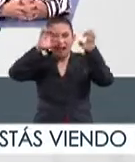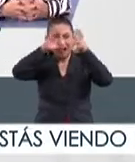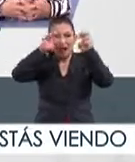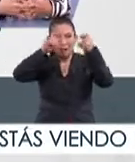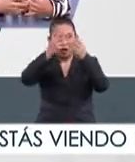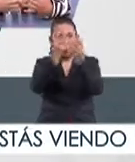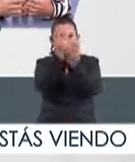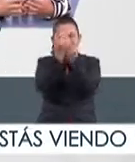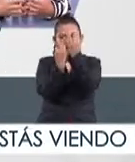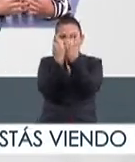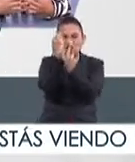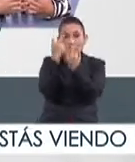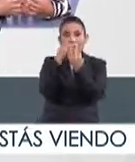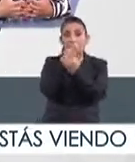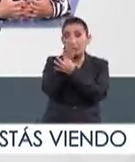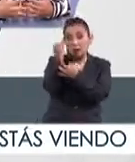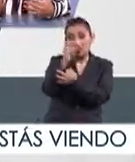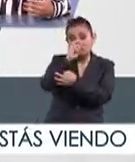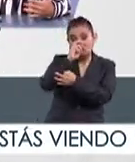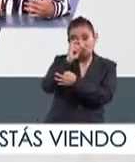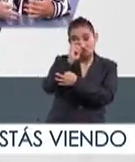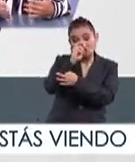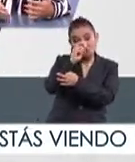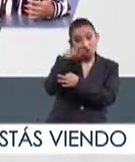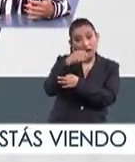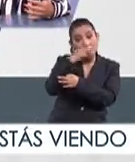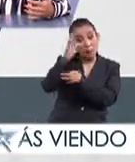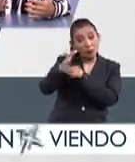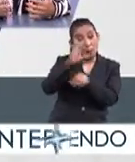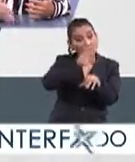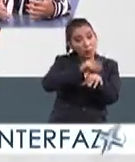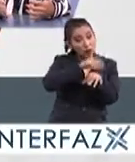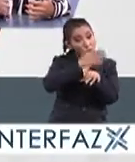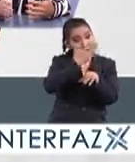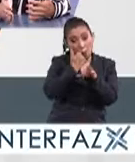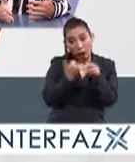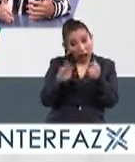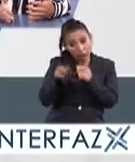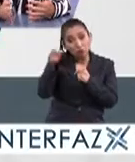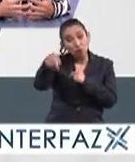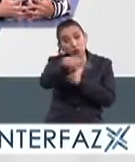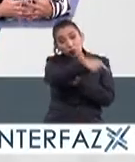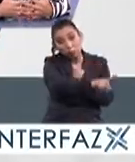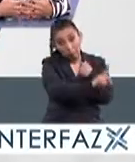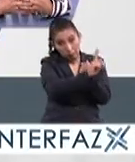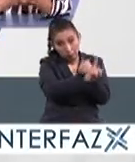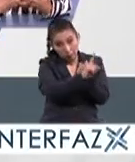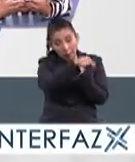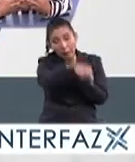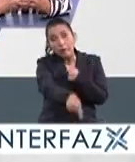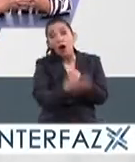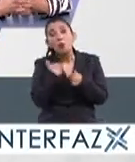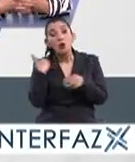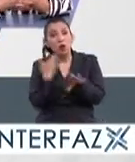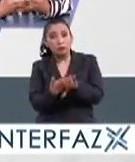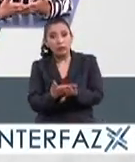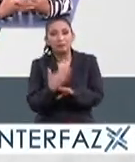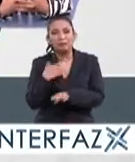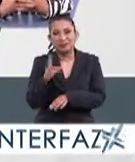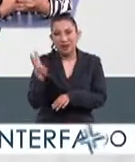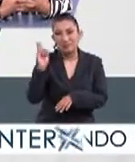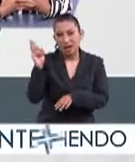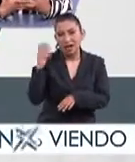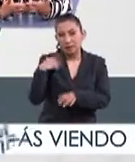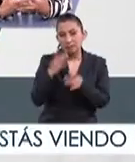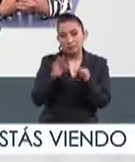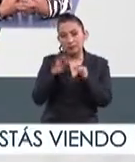etcétera. Entonces todo eso es el mensaje de agresividad, de que bueno, si no lo haces por la vía legal, a esto te afrentas. Durante el viernes en nuestra